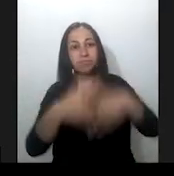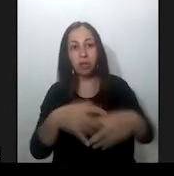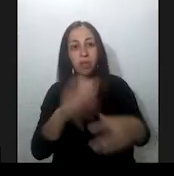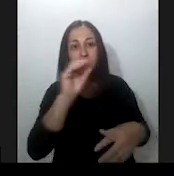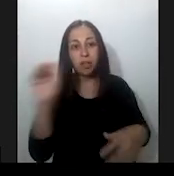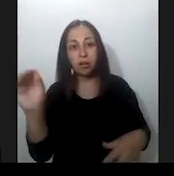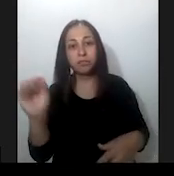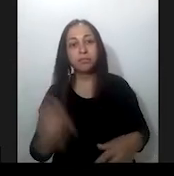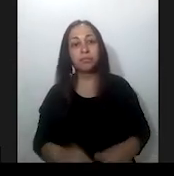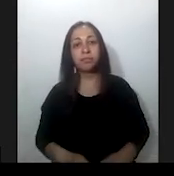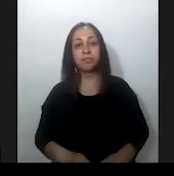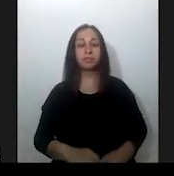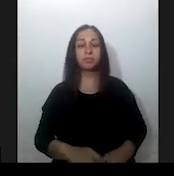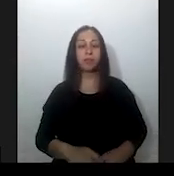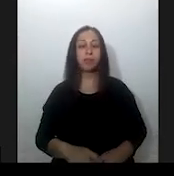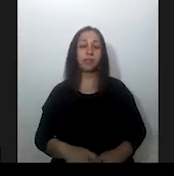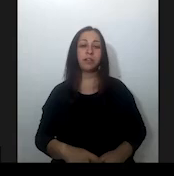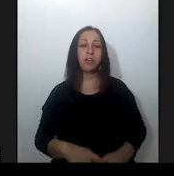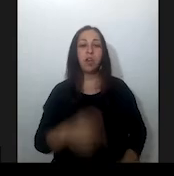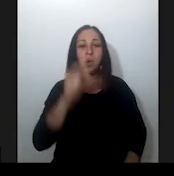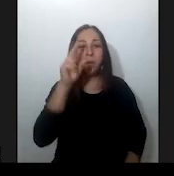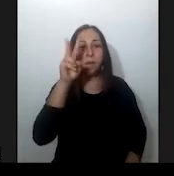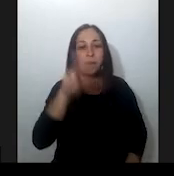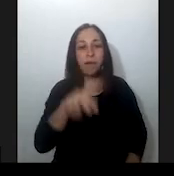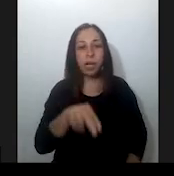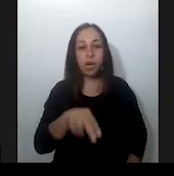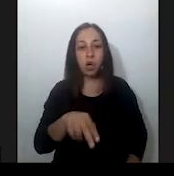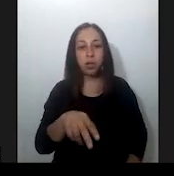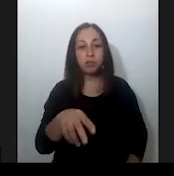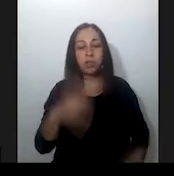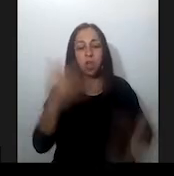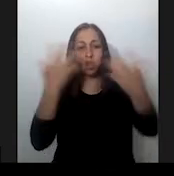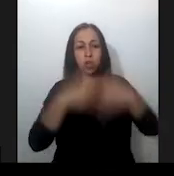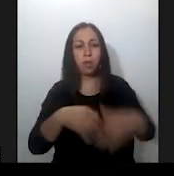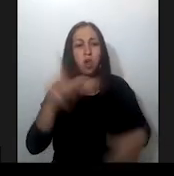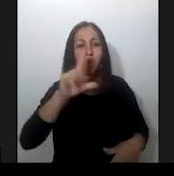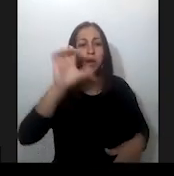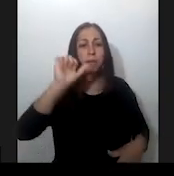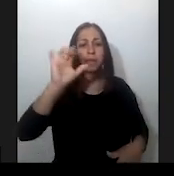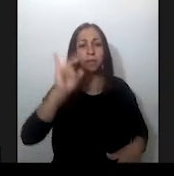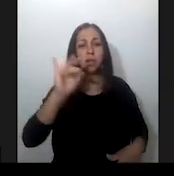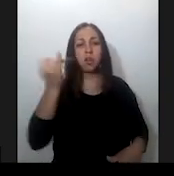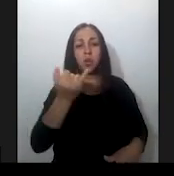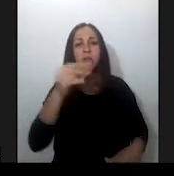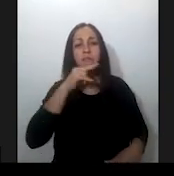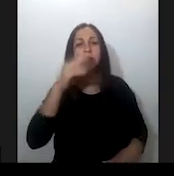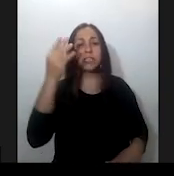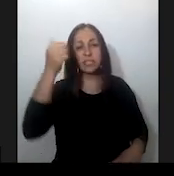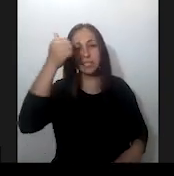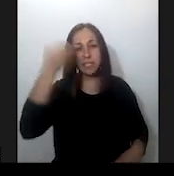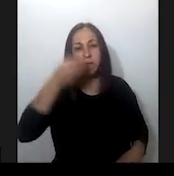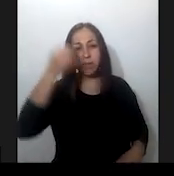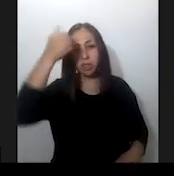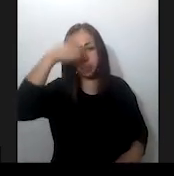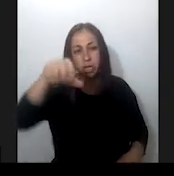días de semana, ¿no? Entonces en este caso estoy creando, deslizo para abajo y me autocompleta lunes, martes, miércoles,